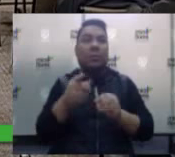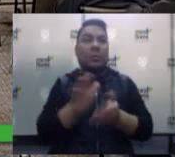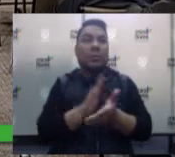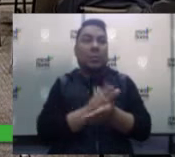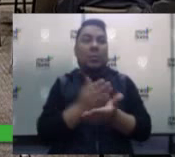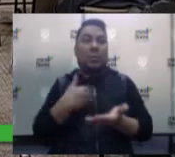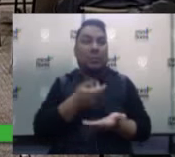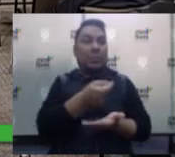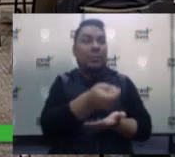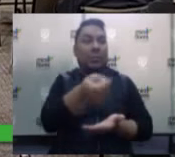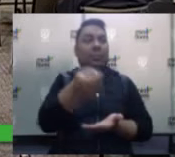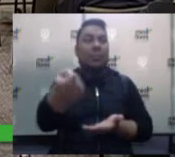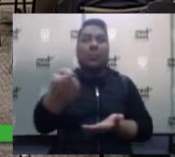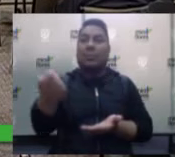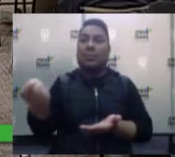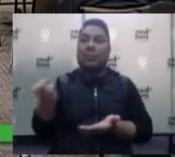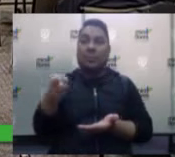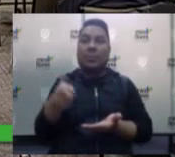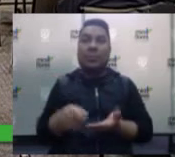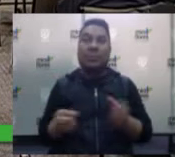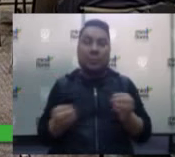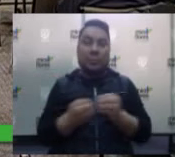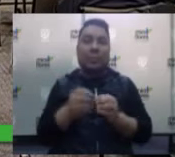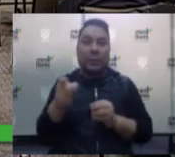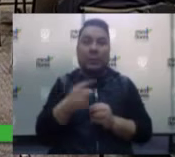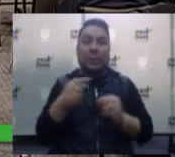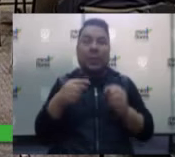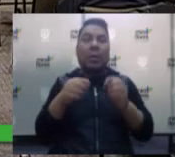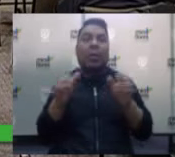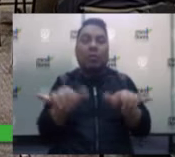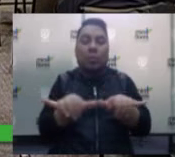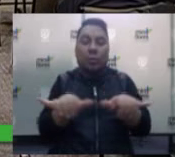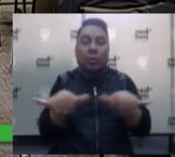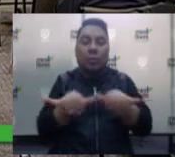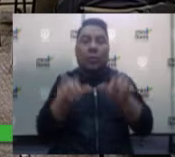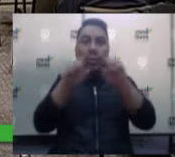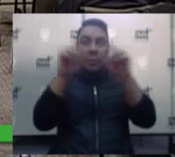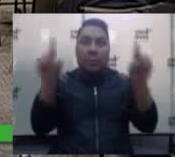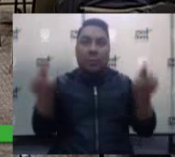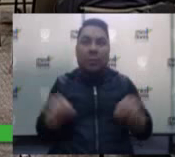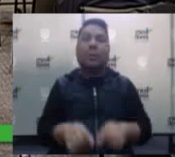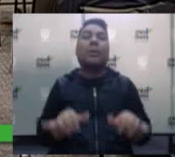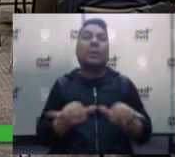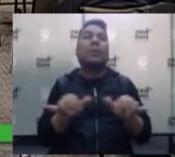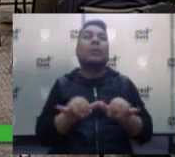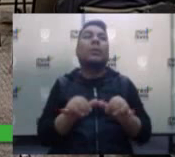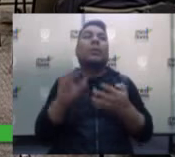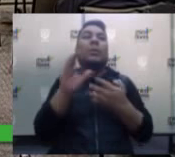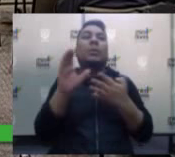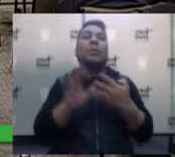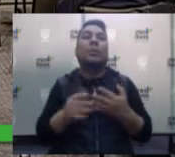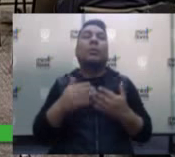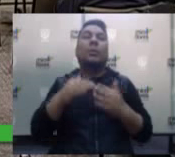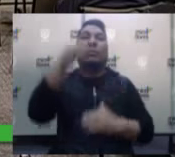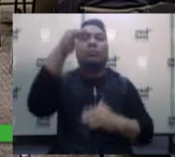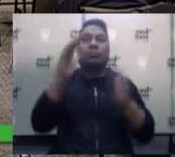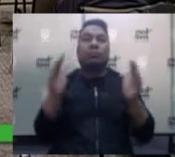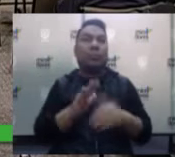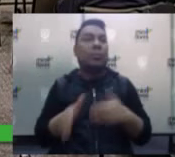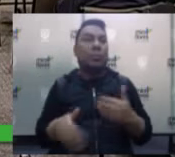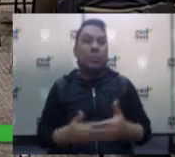que le hemos entregado al ingreso. Ah, en el artículo 9. Sí, están las características, tamaño, distancias,